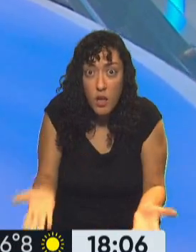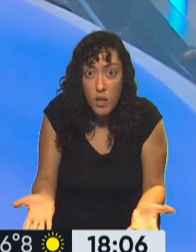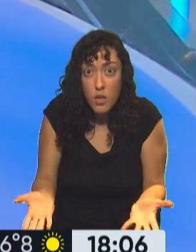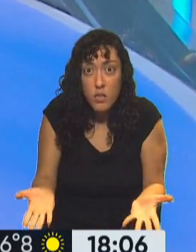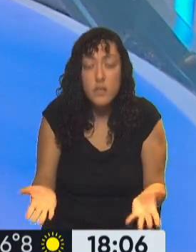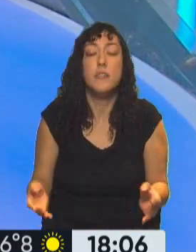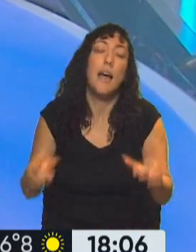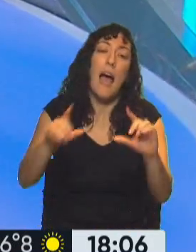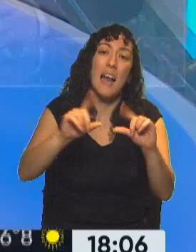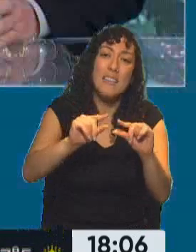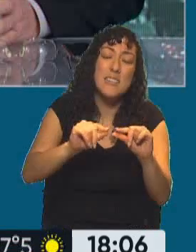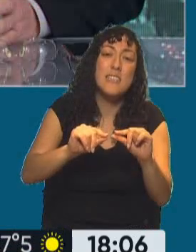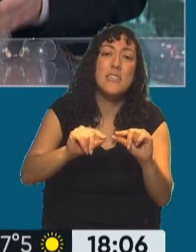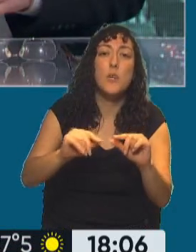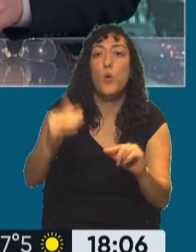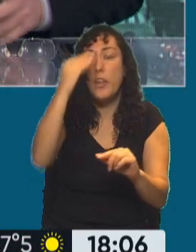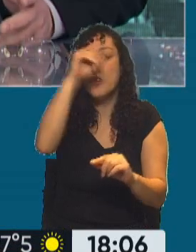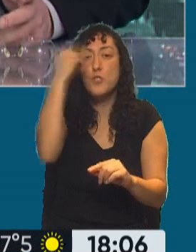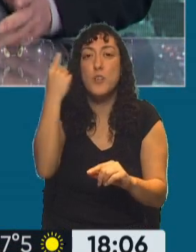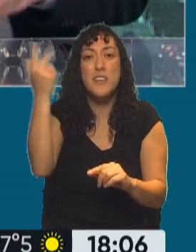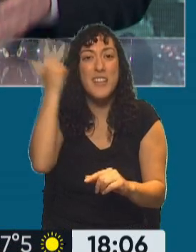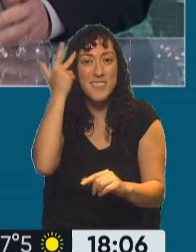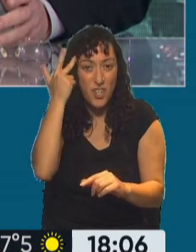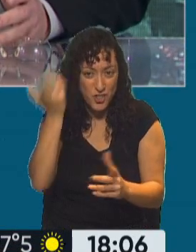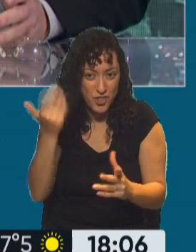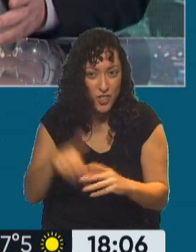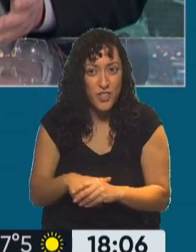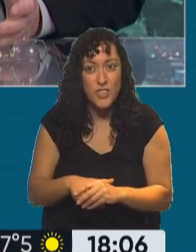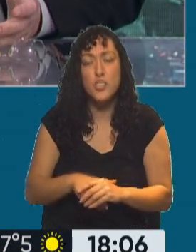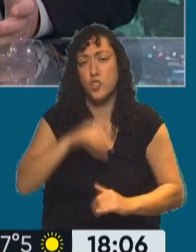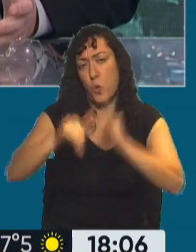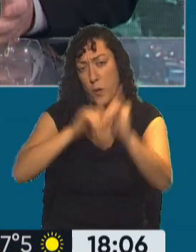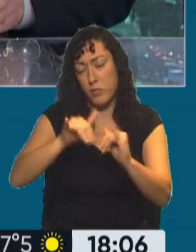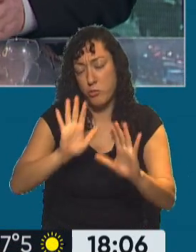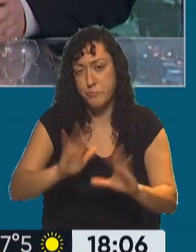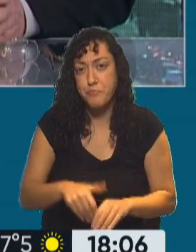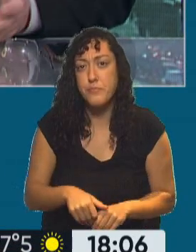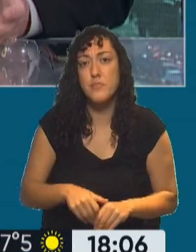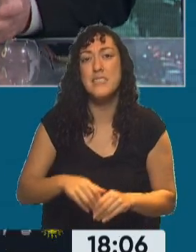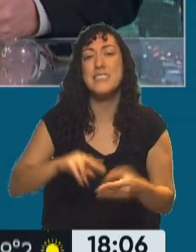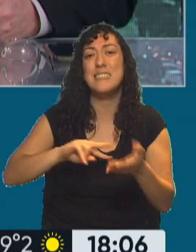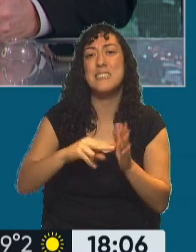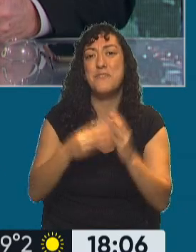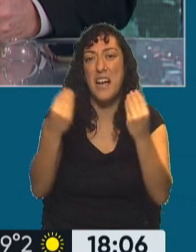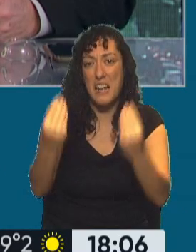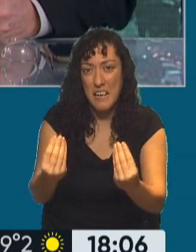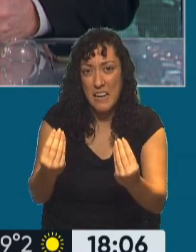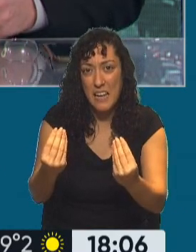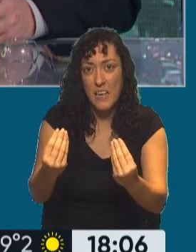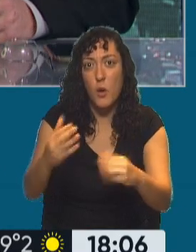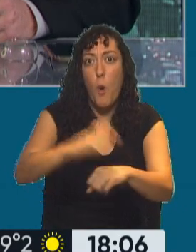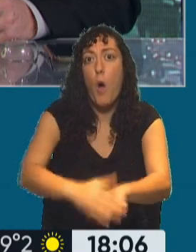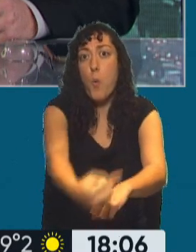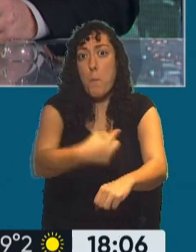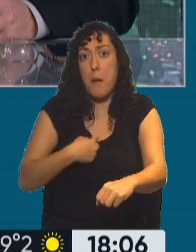ampara en el artículo 18 de la Constitución Nacional, no vayan a buscarlo, yo se los cuento, es el que restringe la posibilidad de la